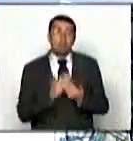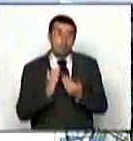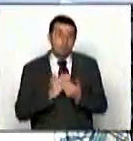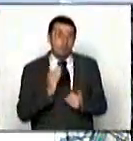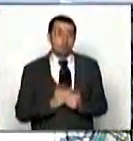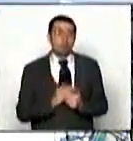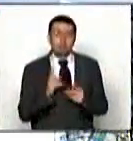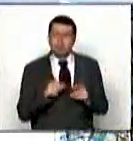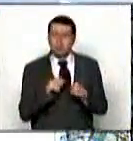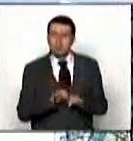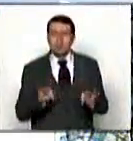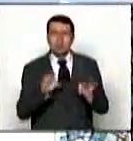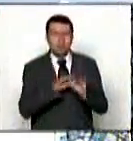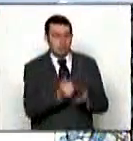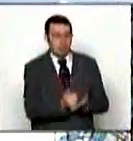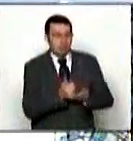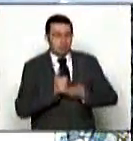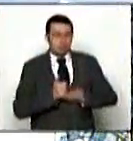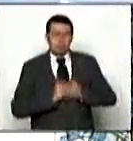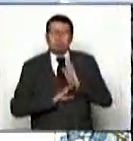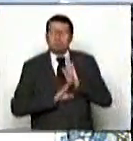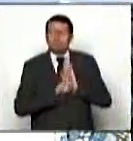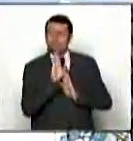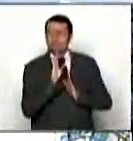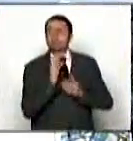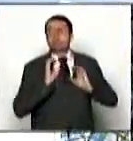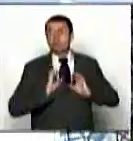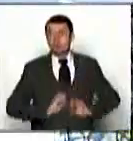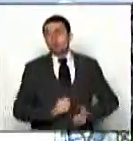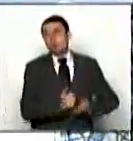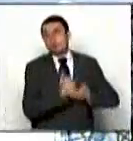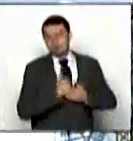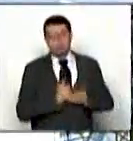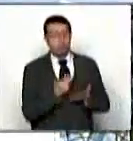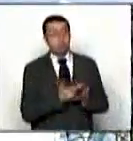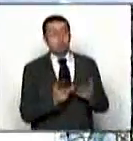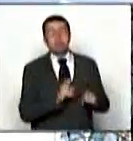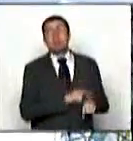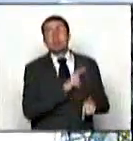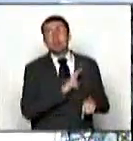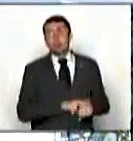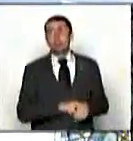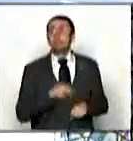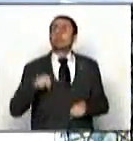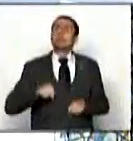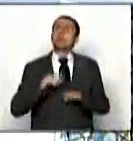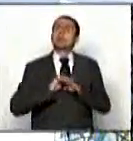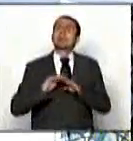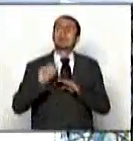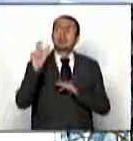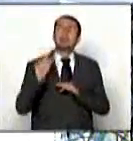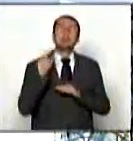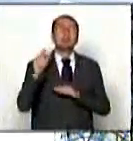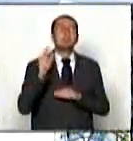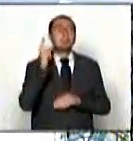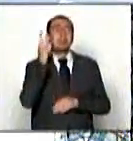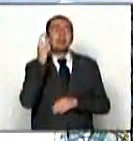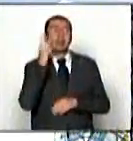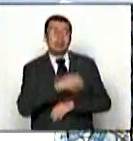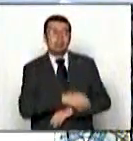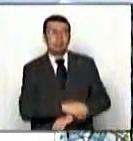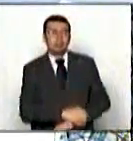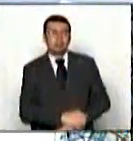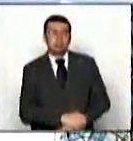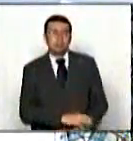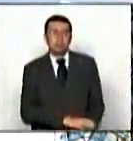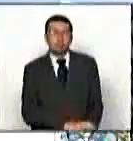muy importante y que da frutos y que da resultados. Nuestro invitado hoy está en Pereira. Con él vamos a tratar el